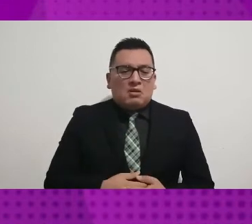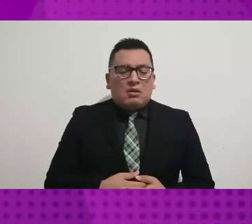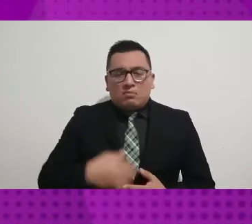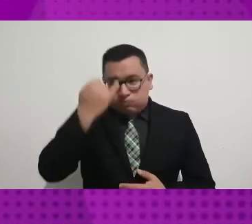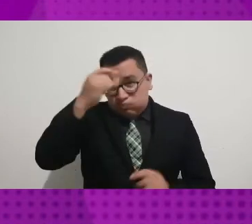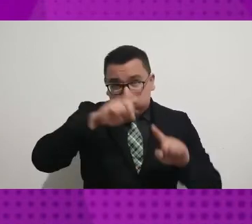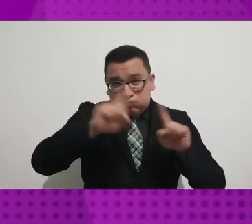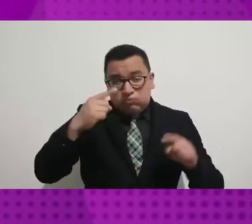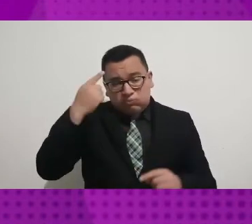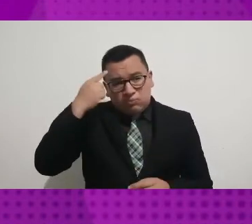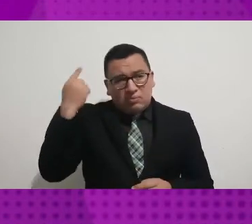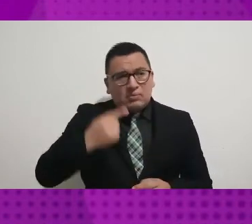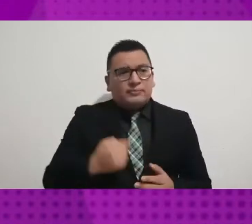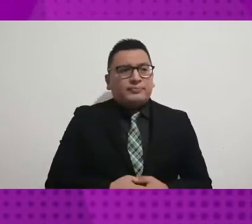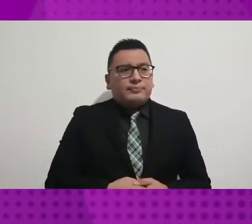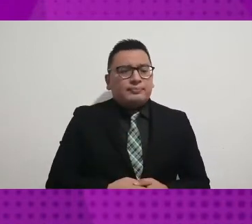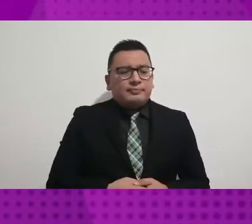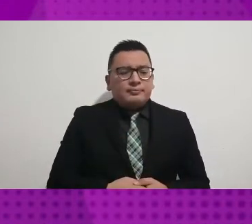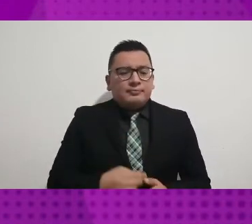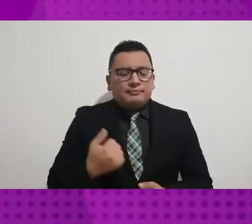hacer campañas políticas distintas